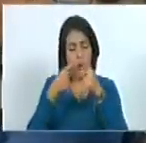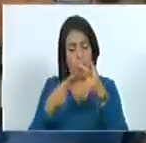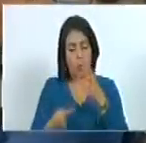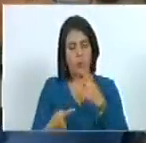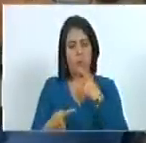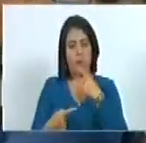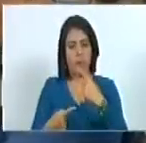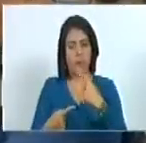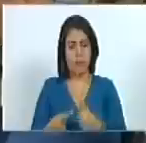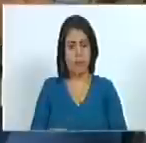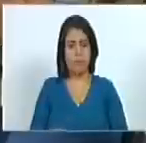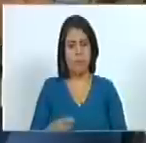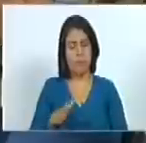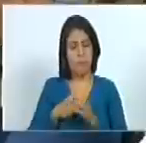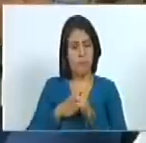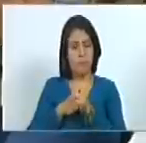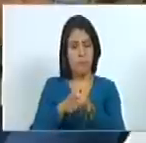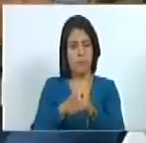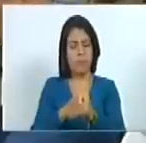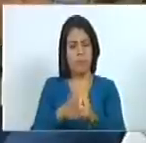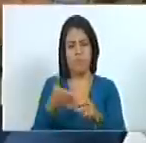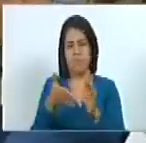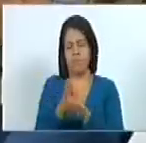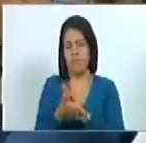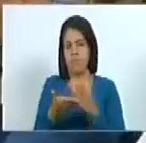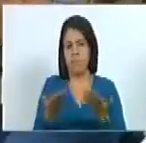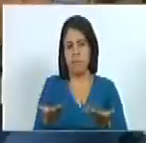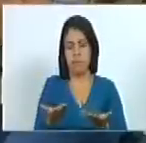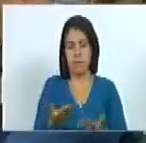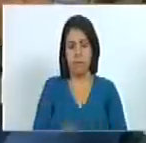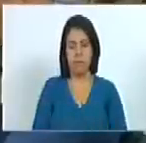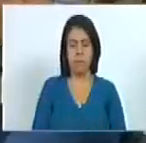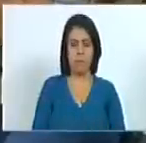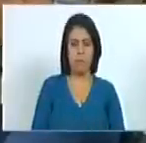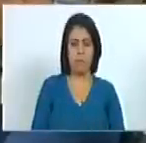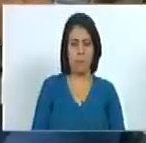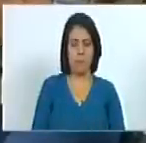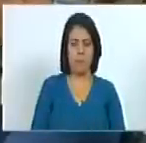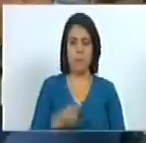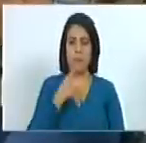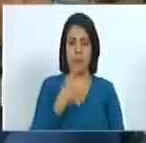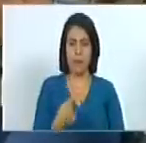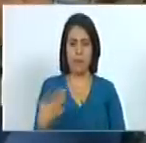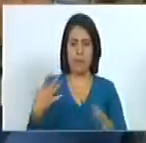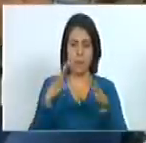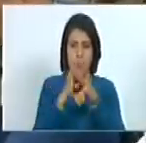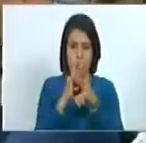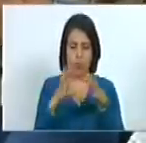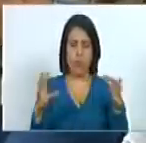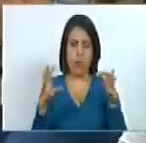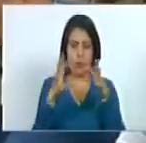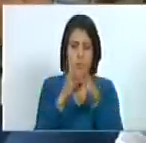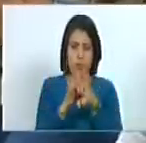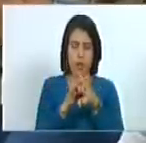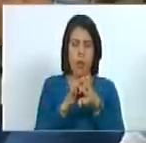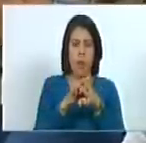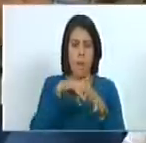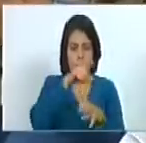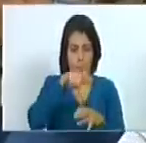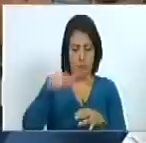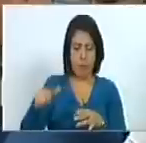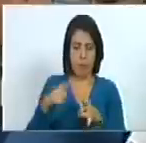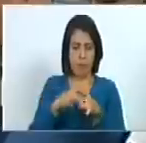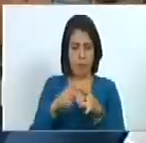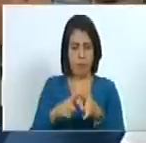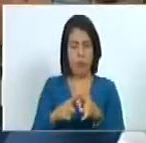dijo, nos orientó sobre, leo textualmente, nos dijo: unidad, unidad de los patriotas. No